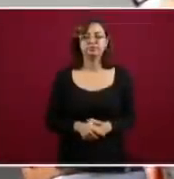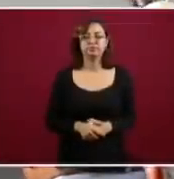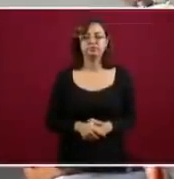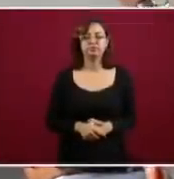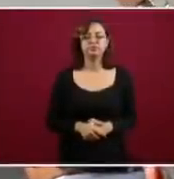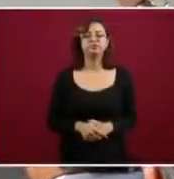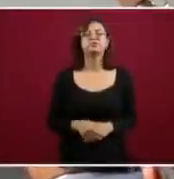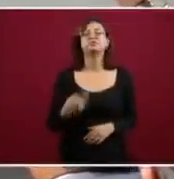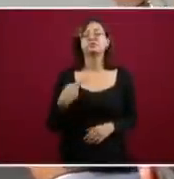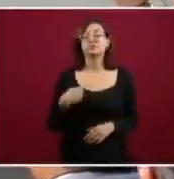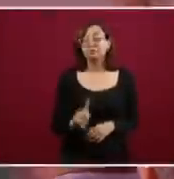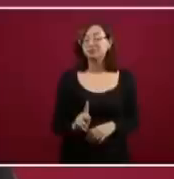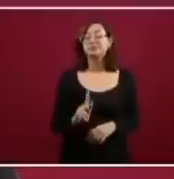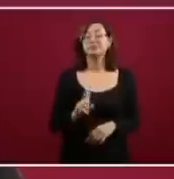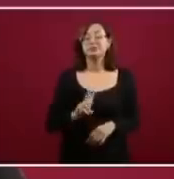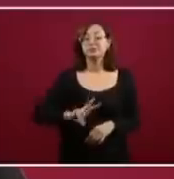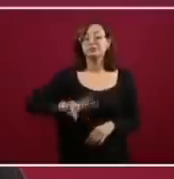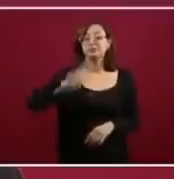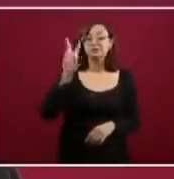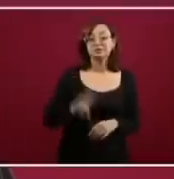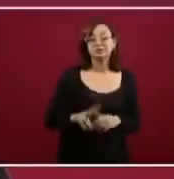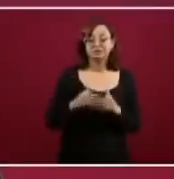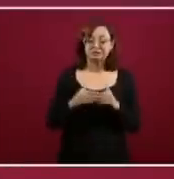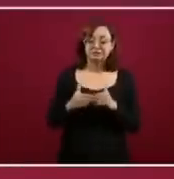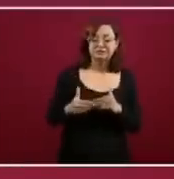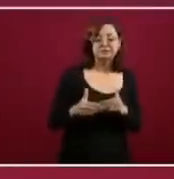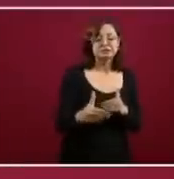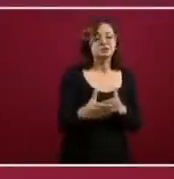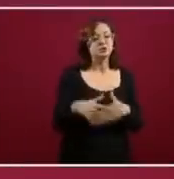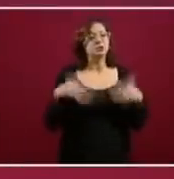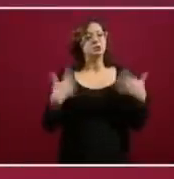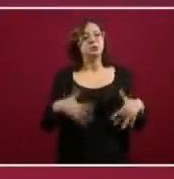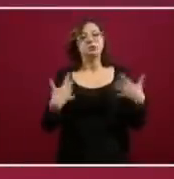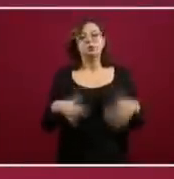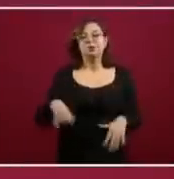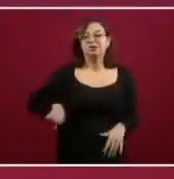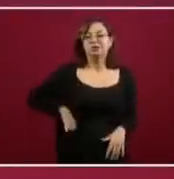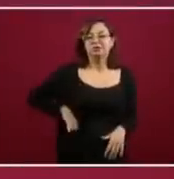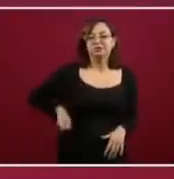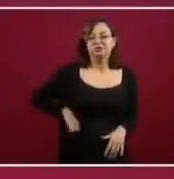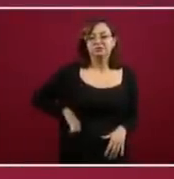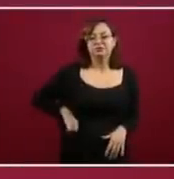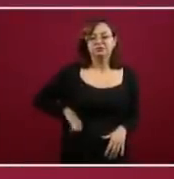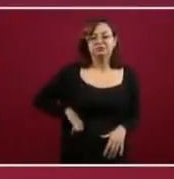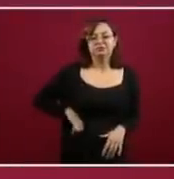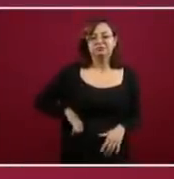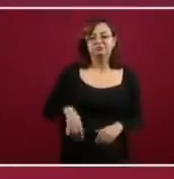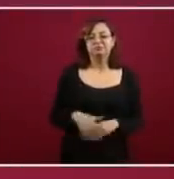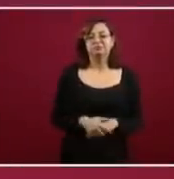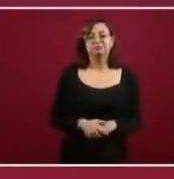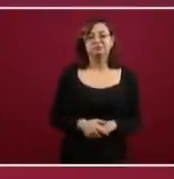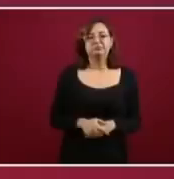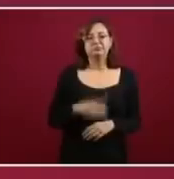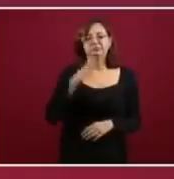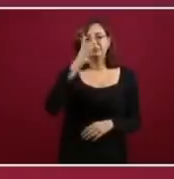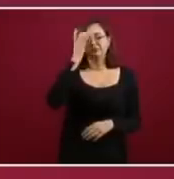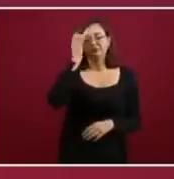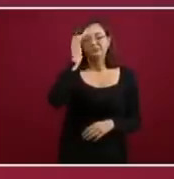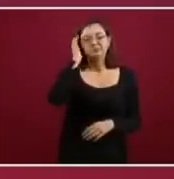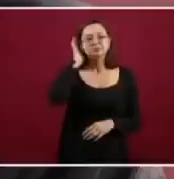pero estamos viviendo tiempos interesantes o sea que nadie diga que